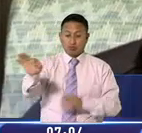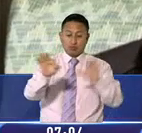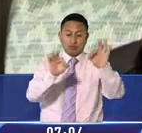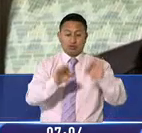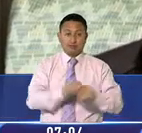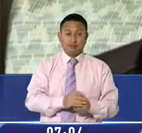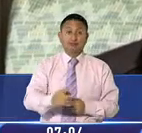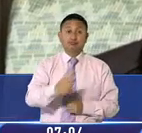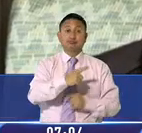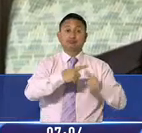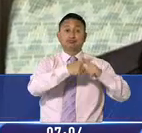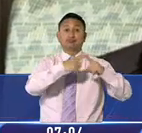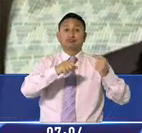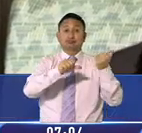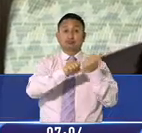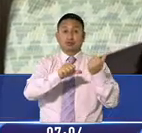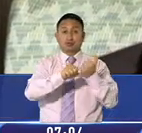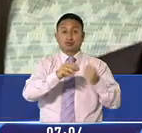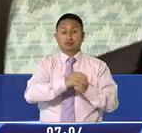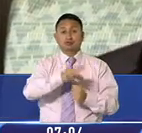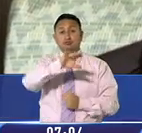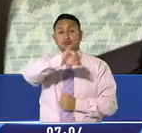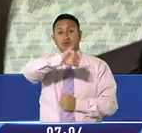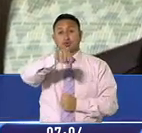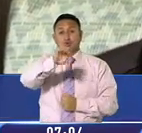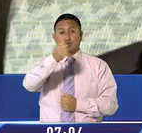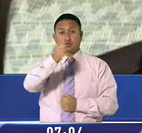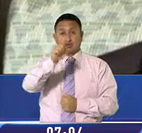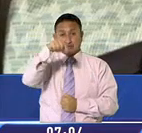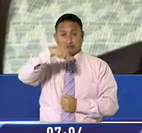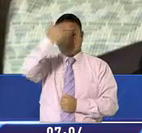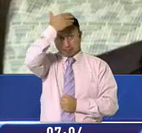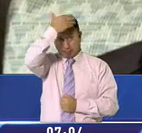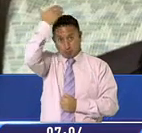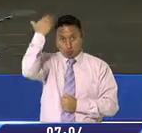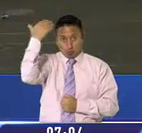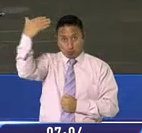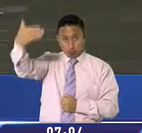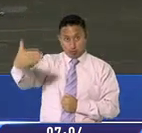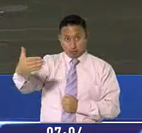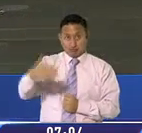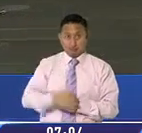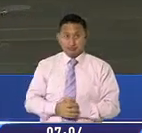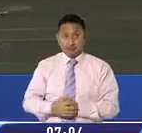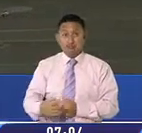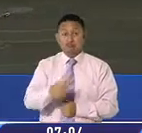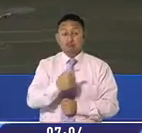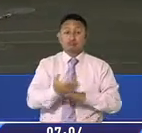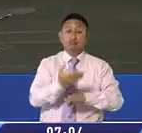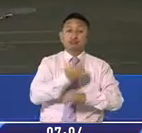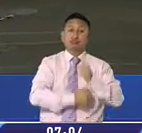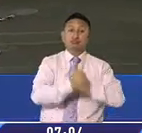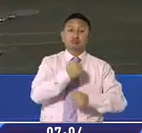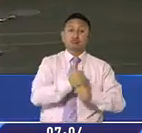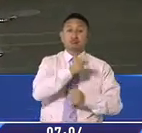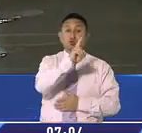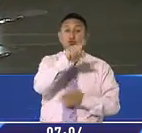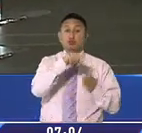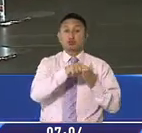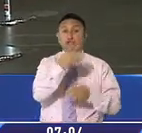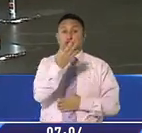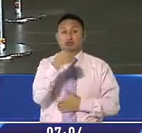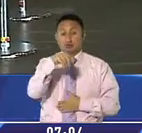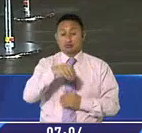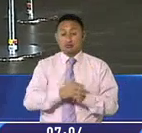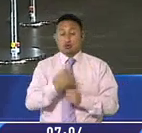Serrano cuando este se desempeñó como ministro del Interior. Vallejo fue sentenciado en el 2014 a 1 año 6 meses de pena privativa de